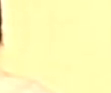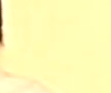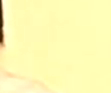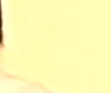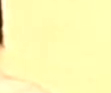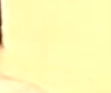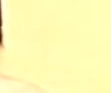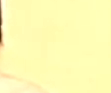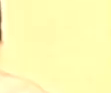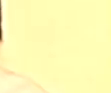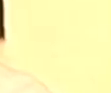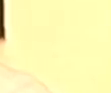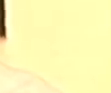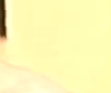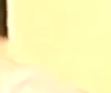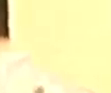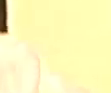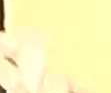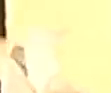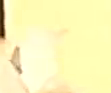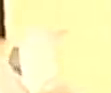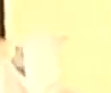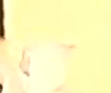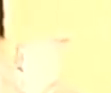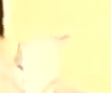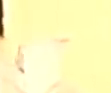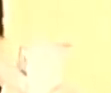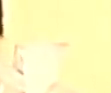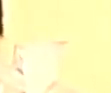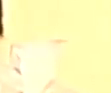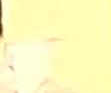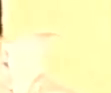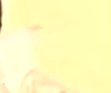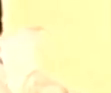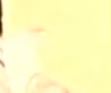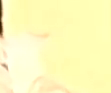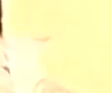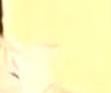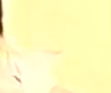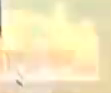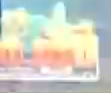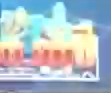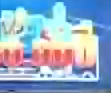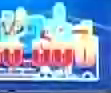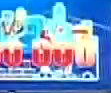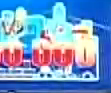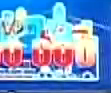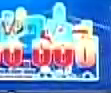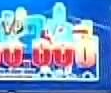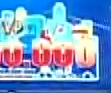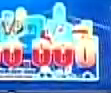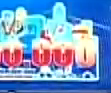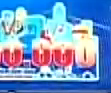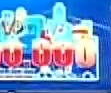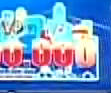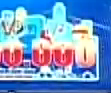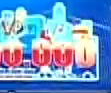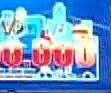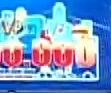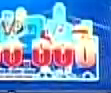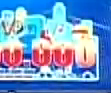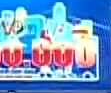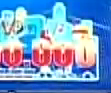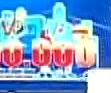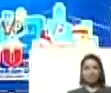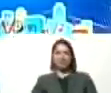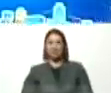guarde. Ah, a estos vecinos aquí, estamos en Villa de Curra, estado Aragua,